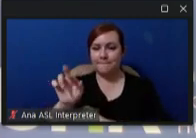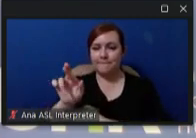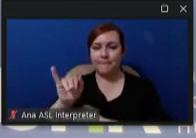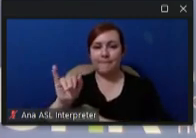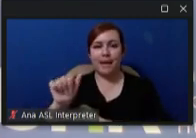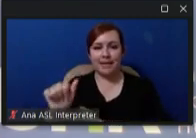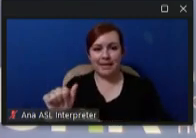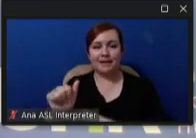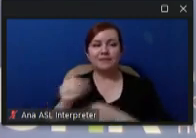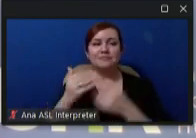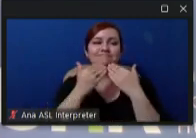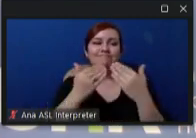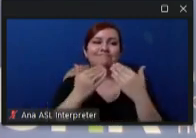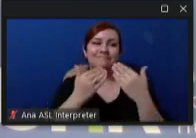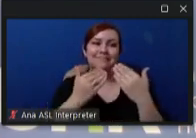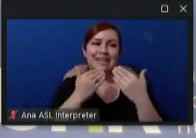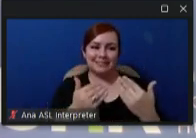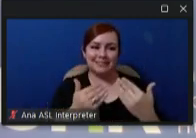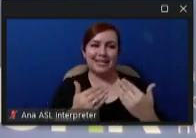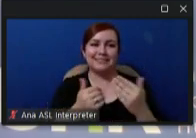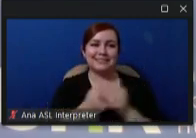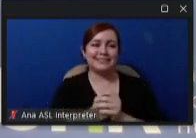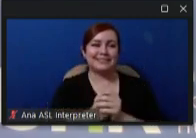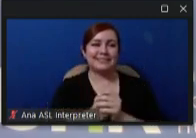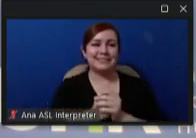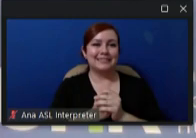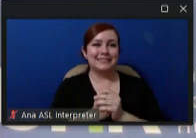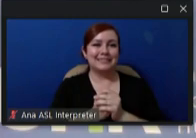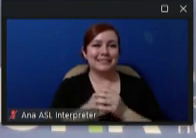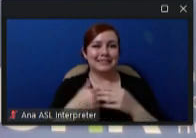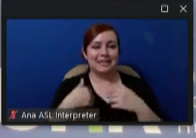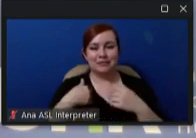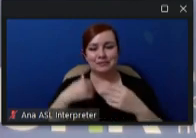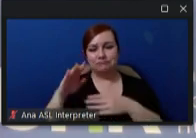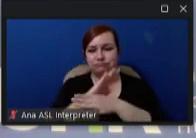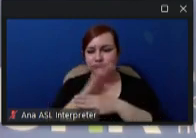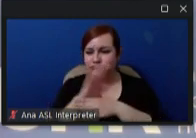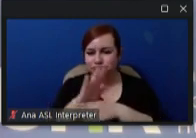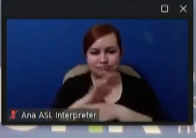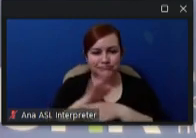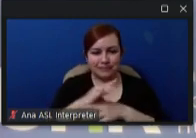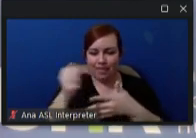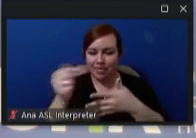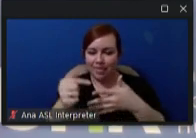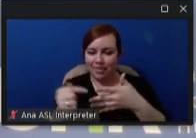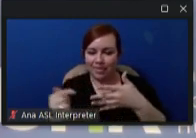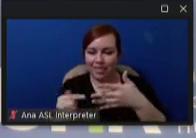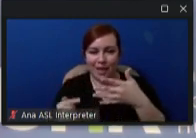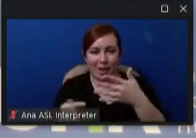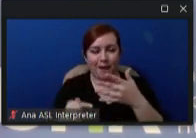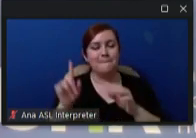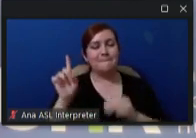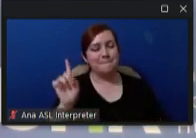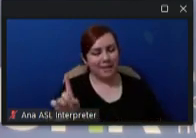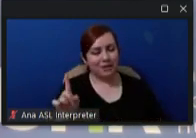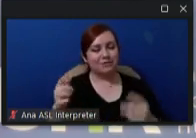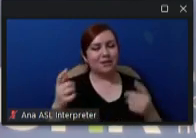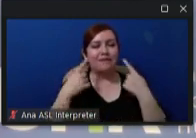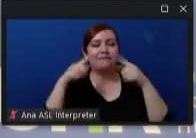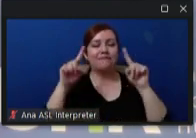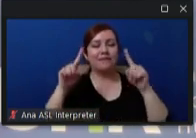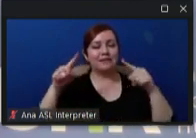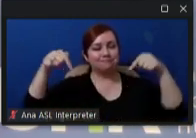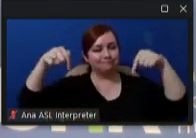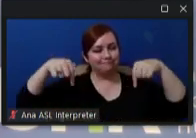Gracias, María Claudia. Estamos en mil cositas al mismo tiempo, pero aquí estamos para cumplir con